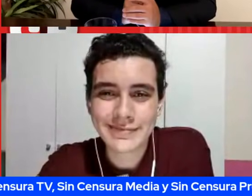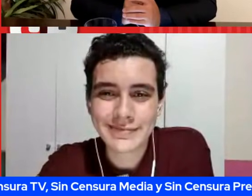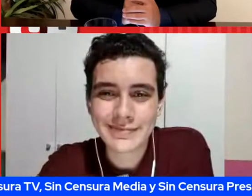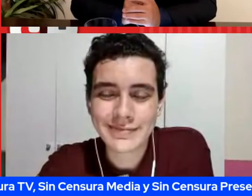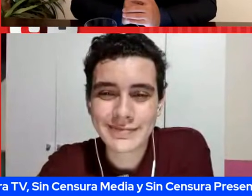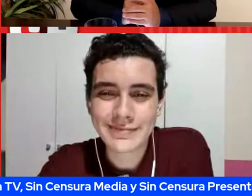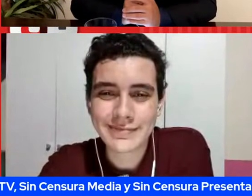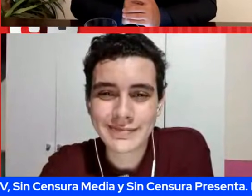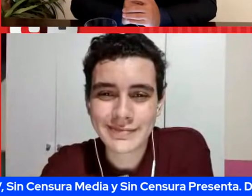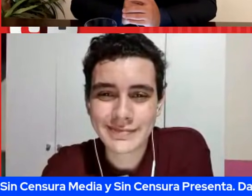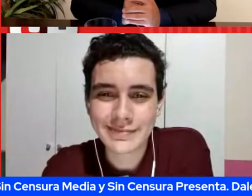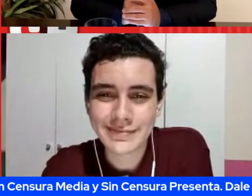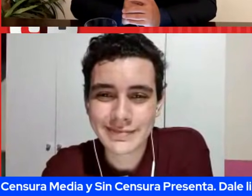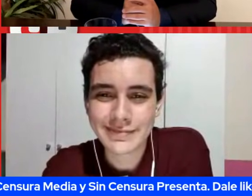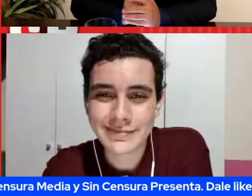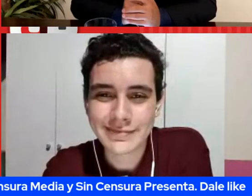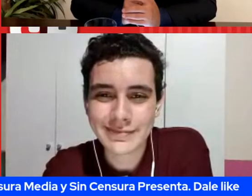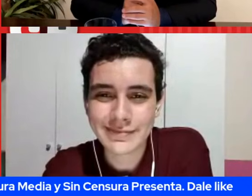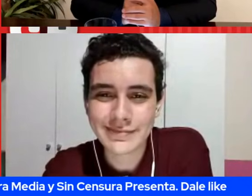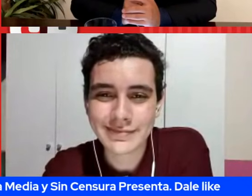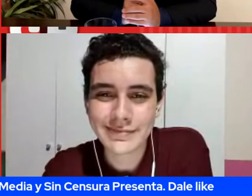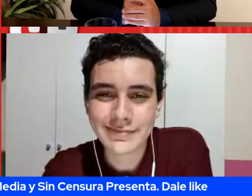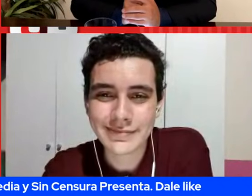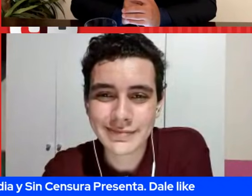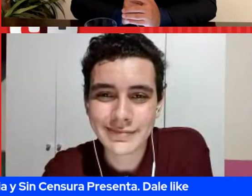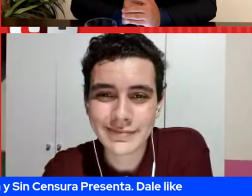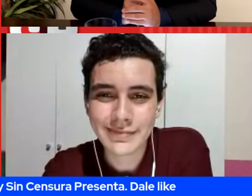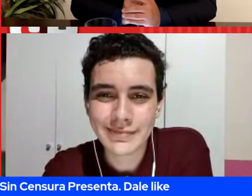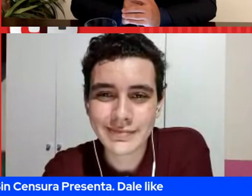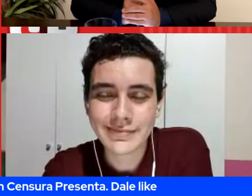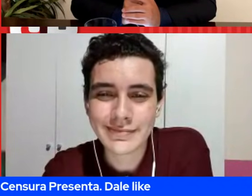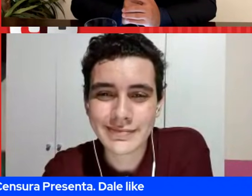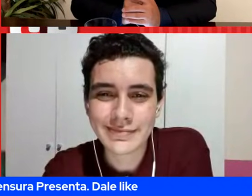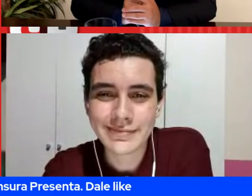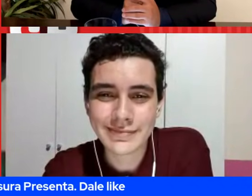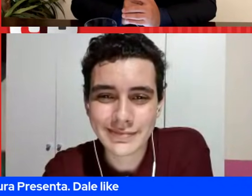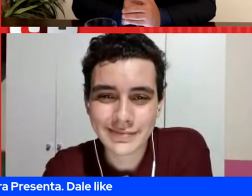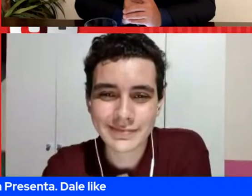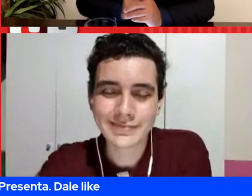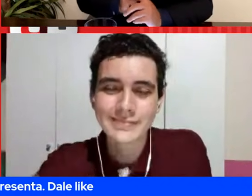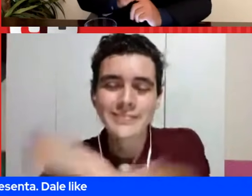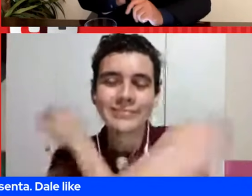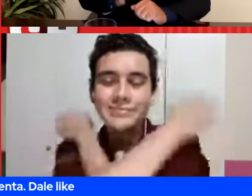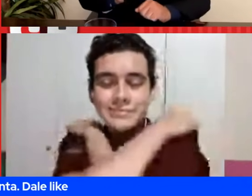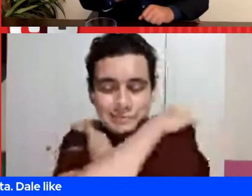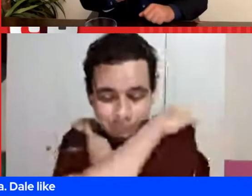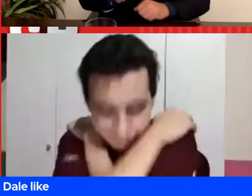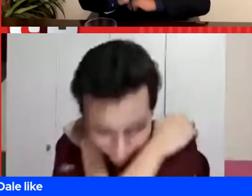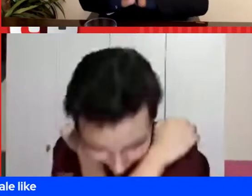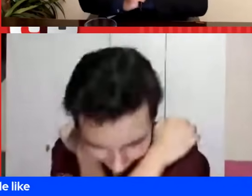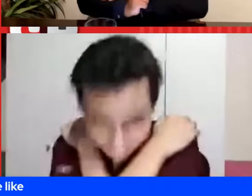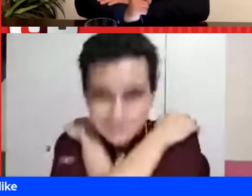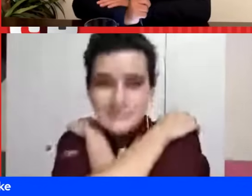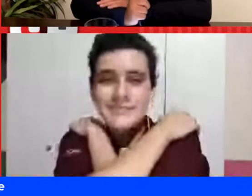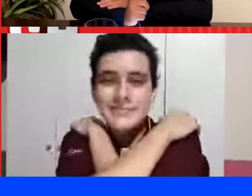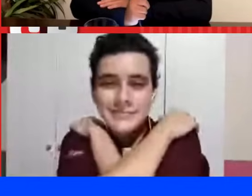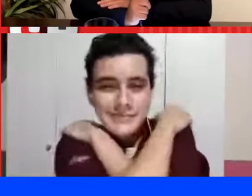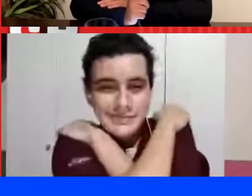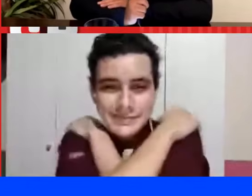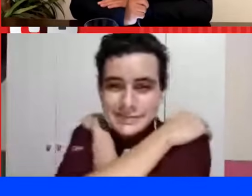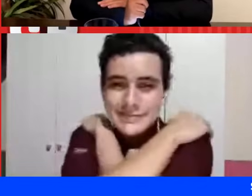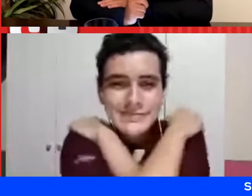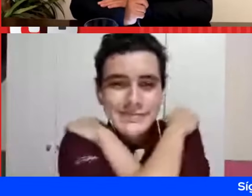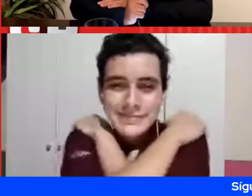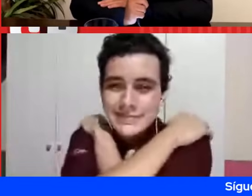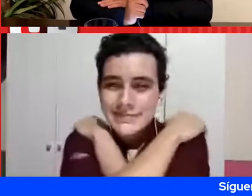Pues muchas gracias. Gracias, Manuel. Gracias, Jorge Armando. Gracias, Alina, por estar en Sin Censura Nocturno. Estamos al pendiente. Un abrazo para los